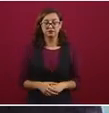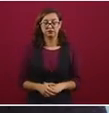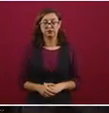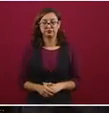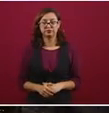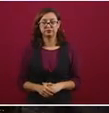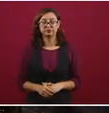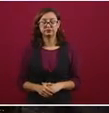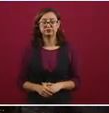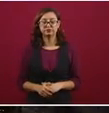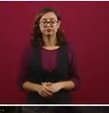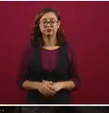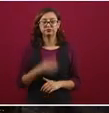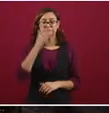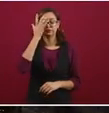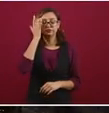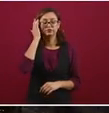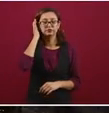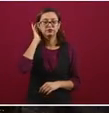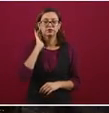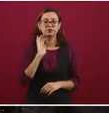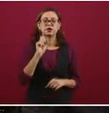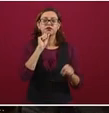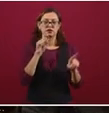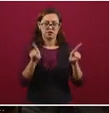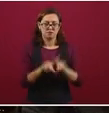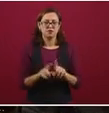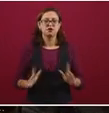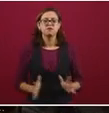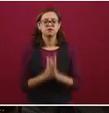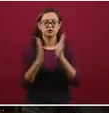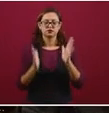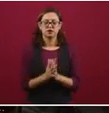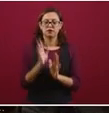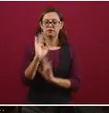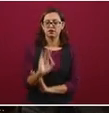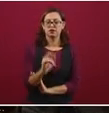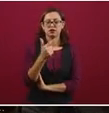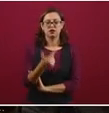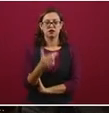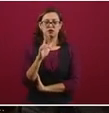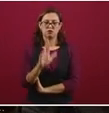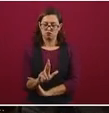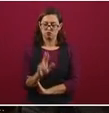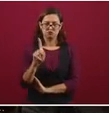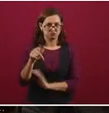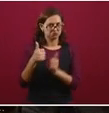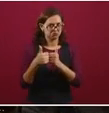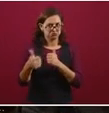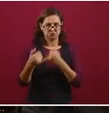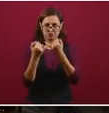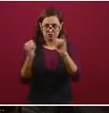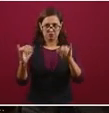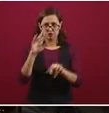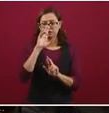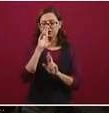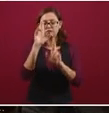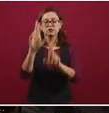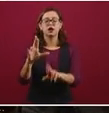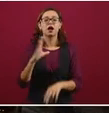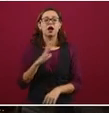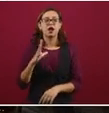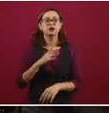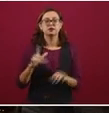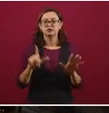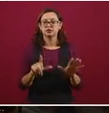También ha participado la Fiscalía General de la República, respetando su autonomía. Hay 778 carpetas